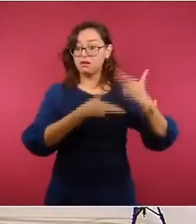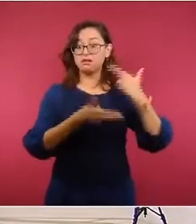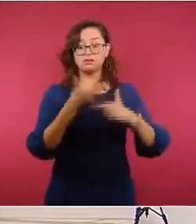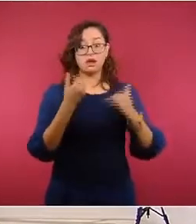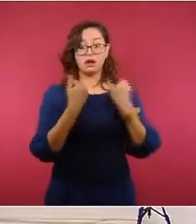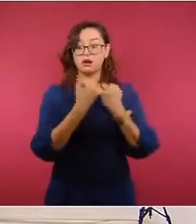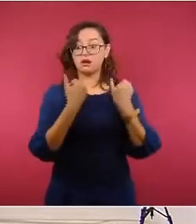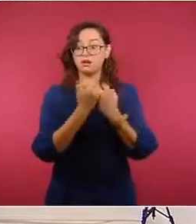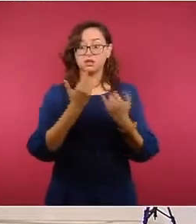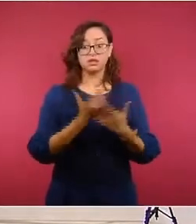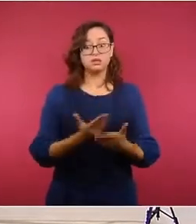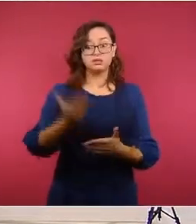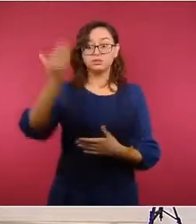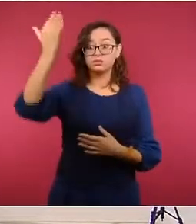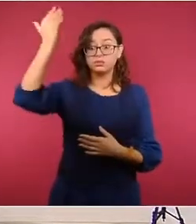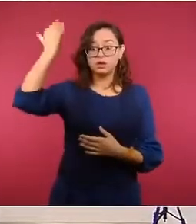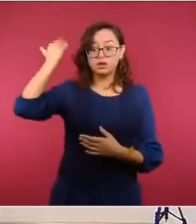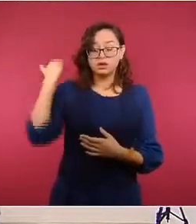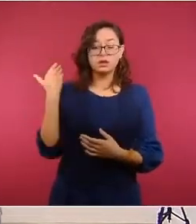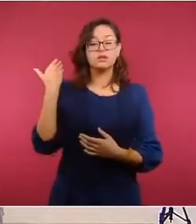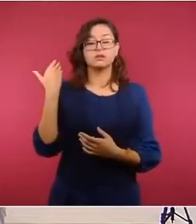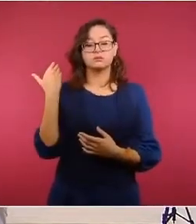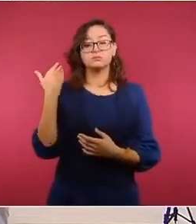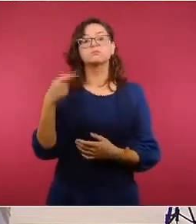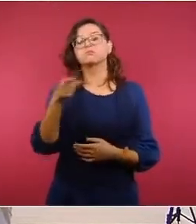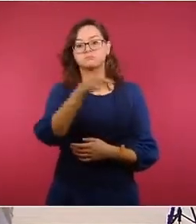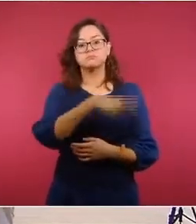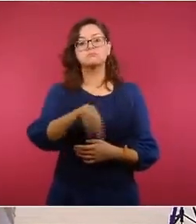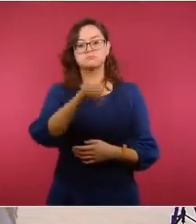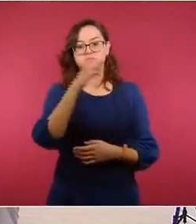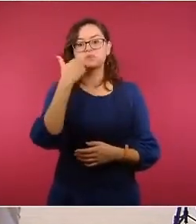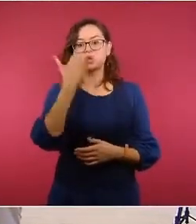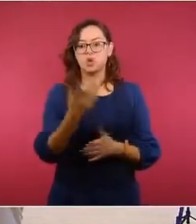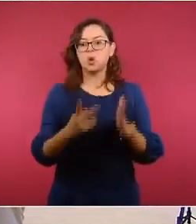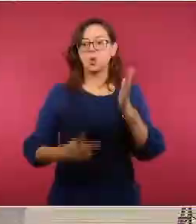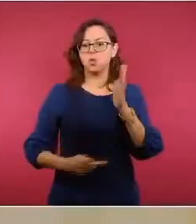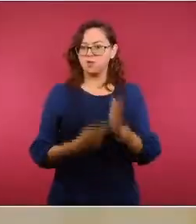a esa forma de gobierno.